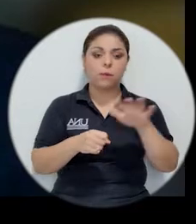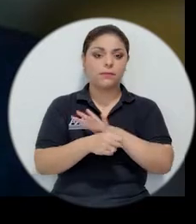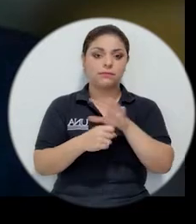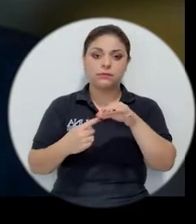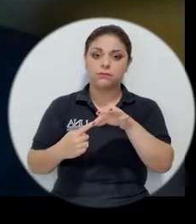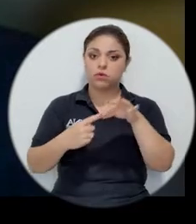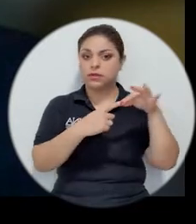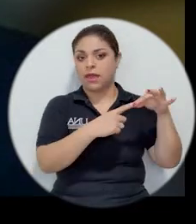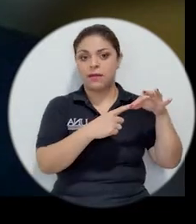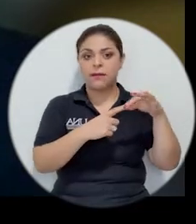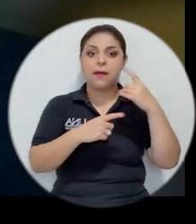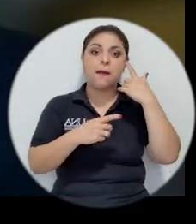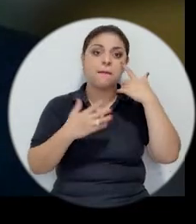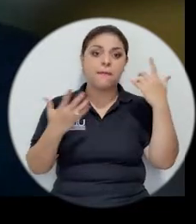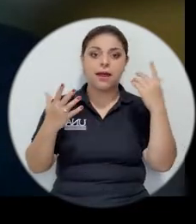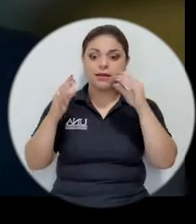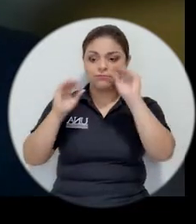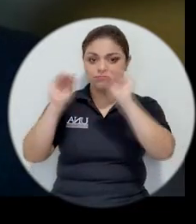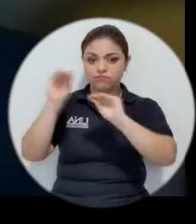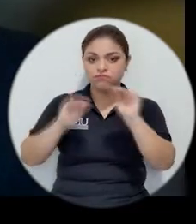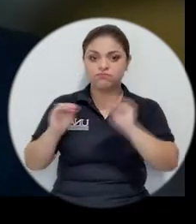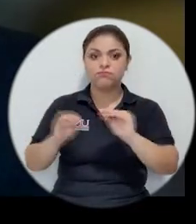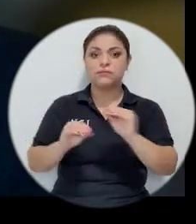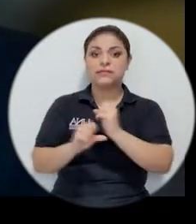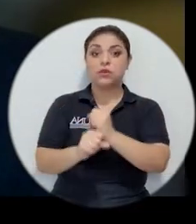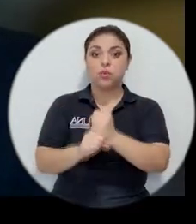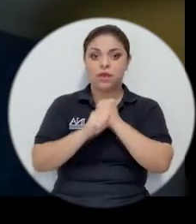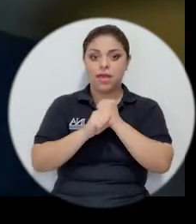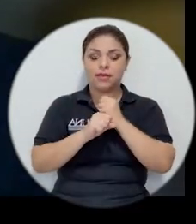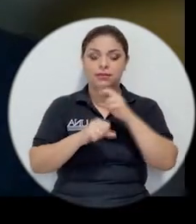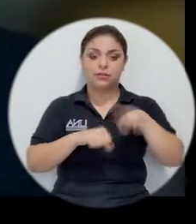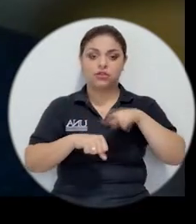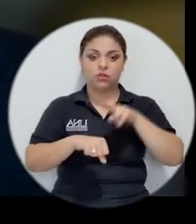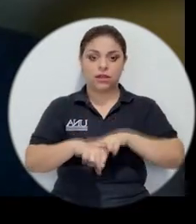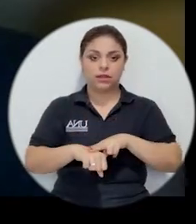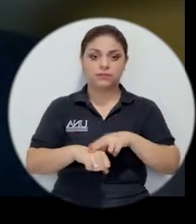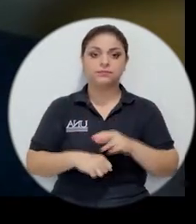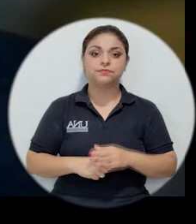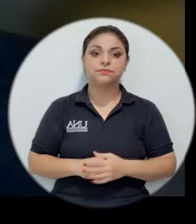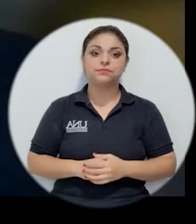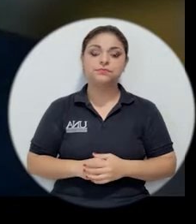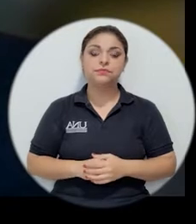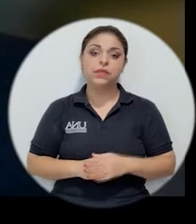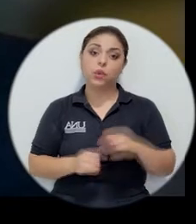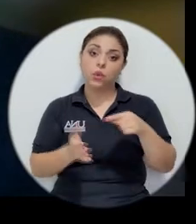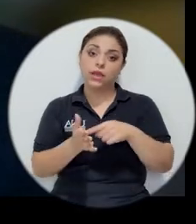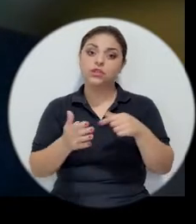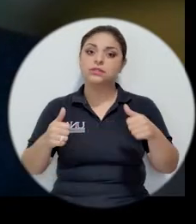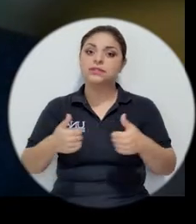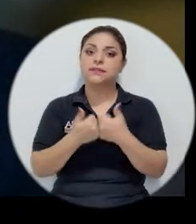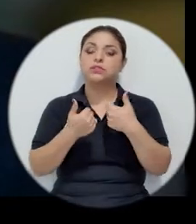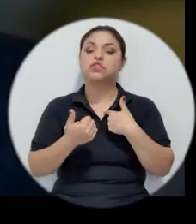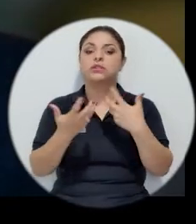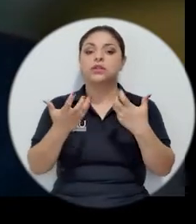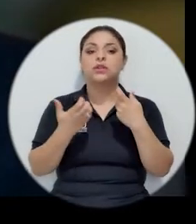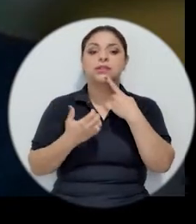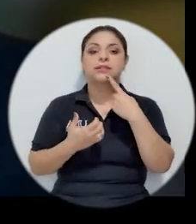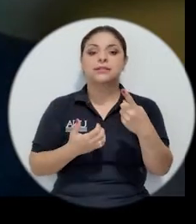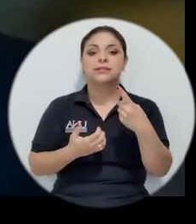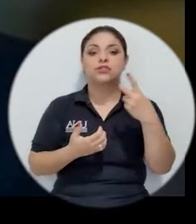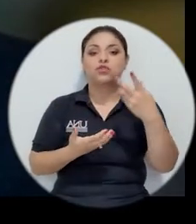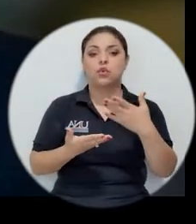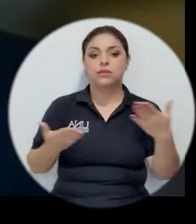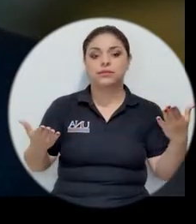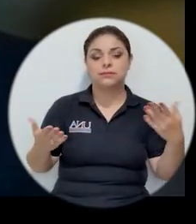ser absolutamente prioritarias en la formulación de política nacional y en la formulación de la política pública regional. Por esos desafíos simplemente